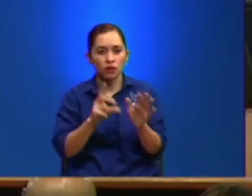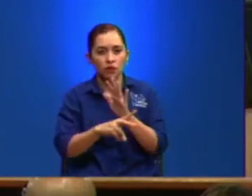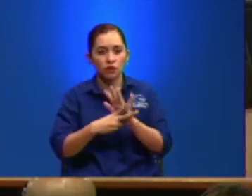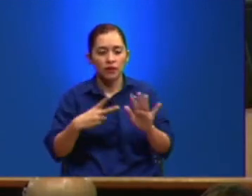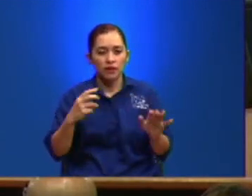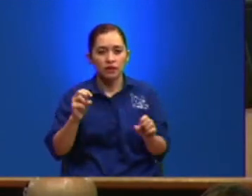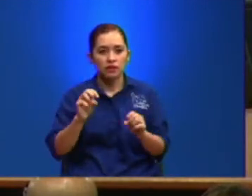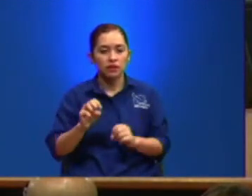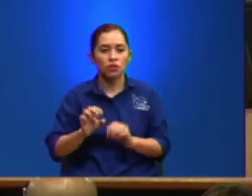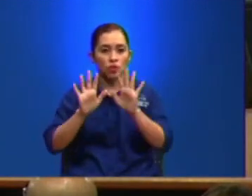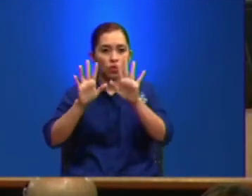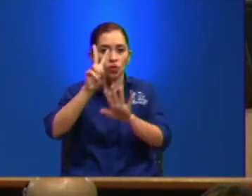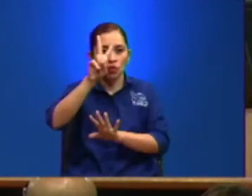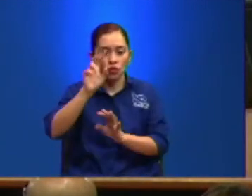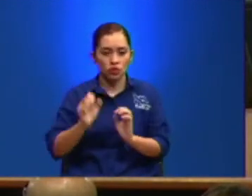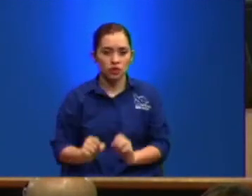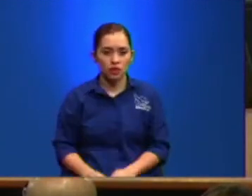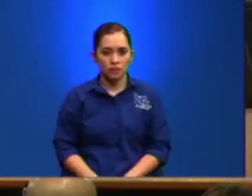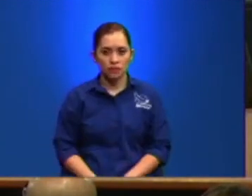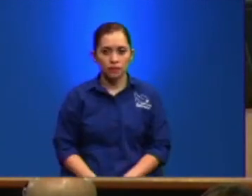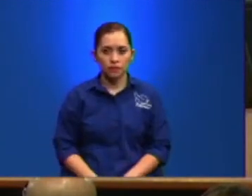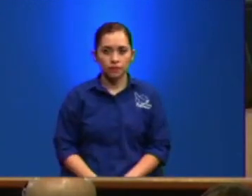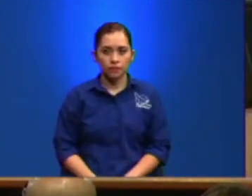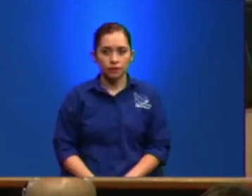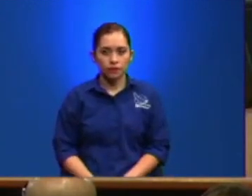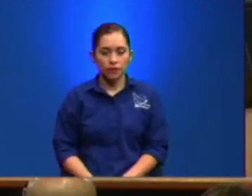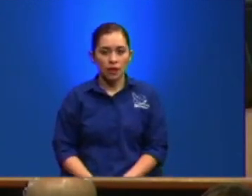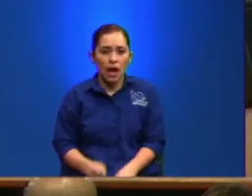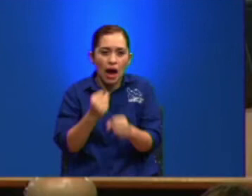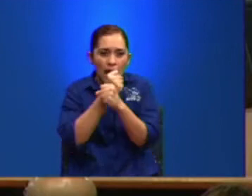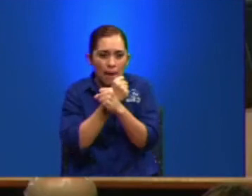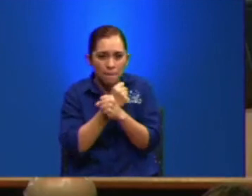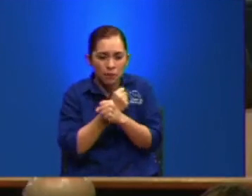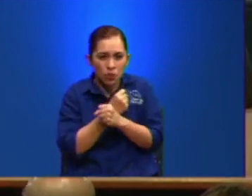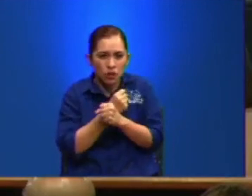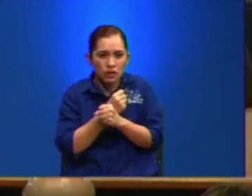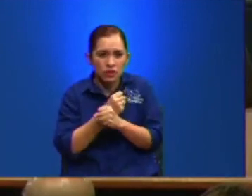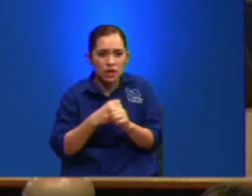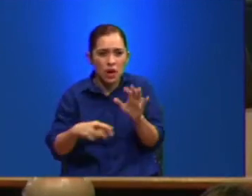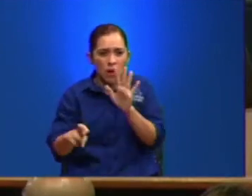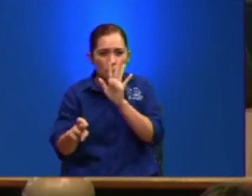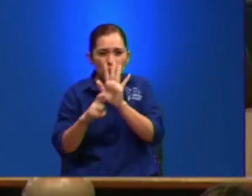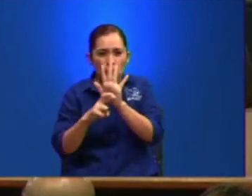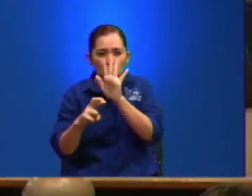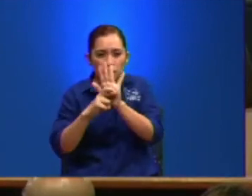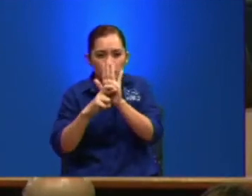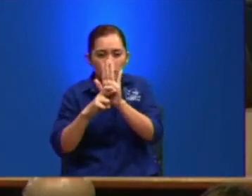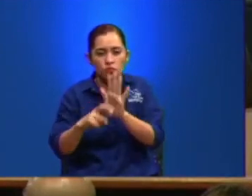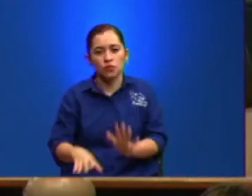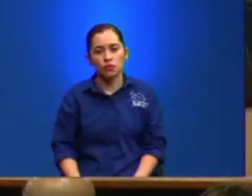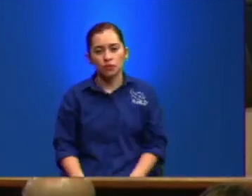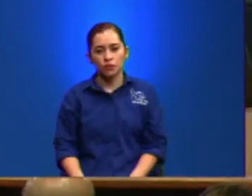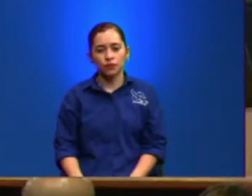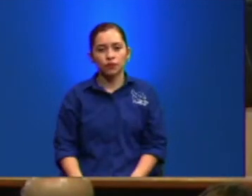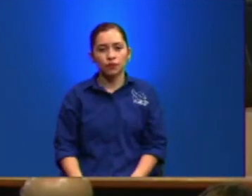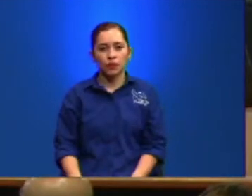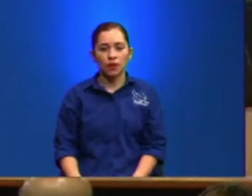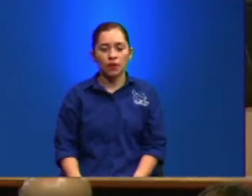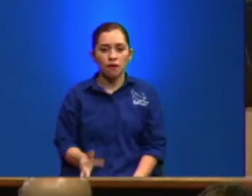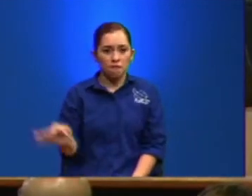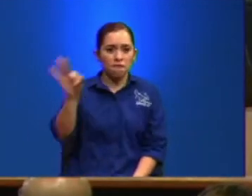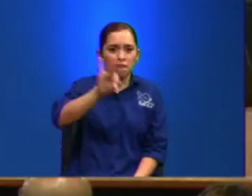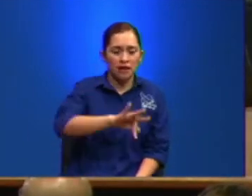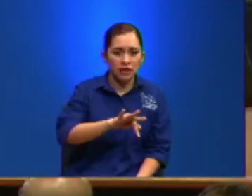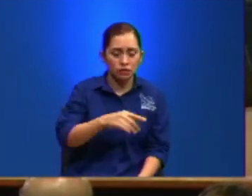multitud de amores prohibidos ilícitos verdad falsos que que se presentan como tal